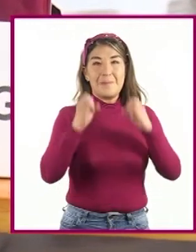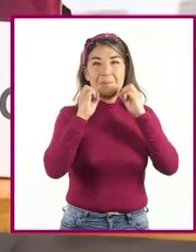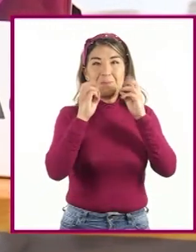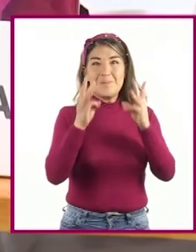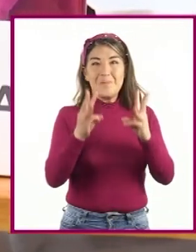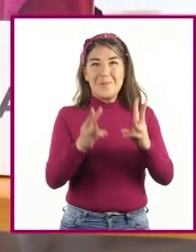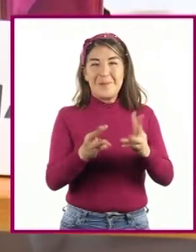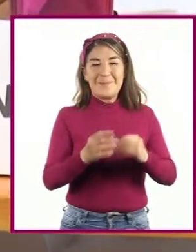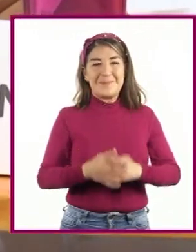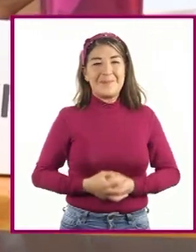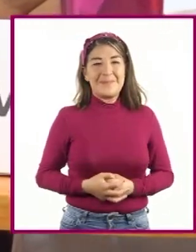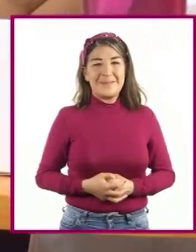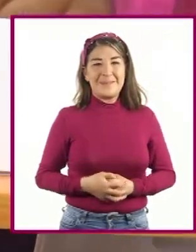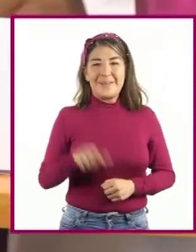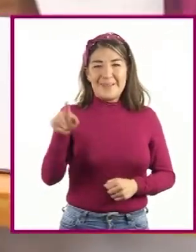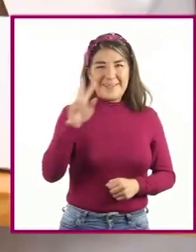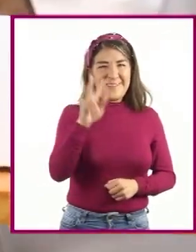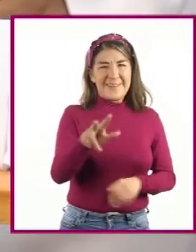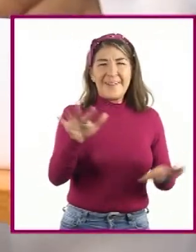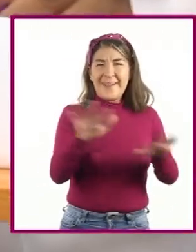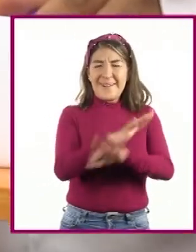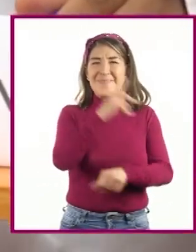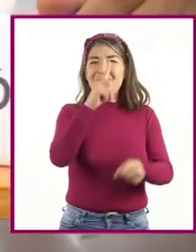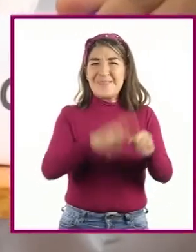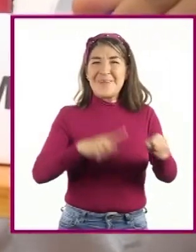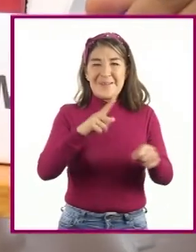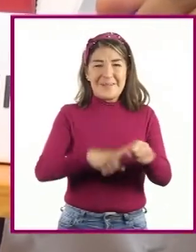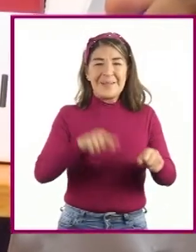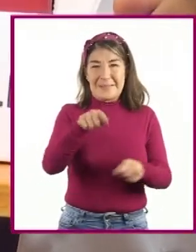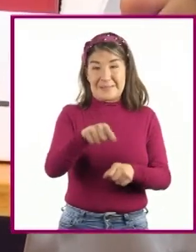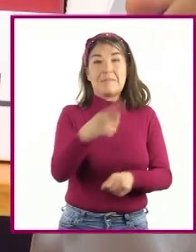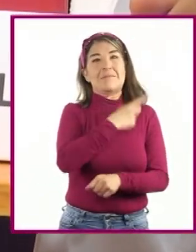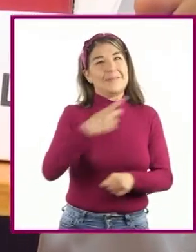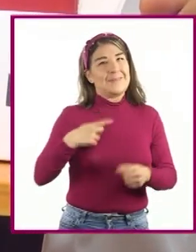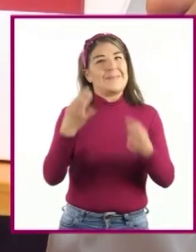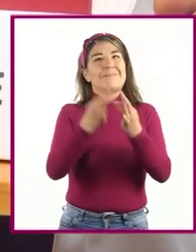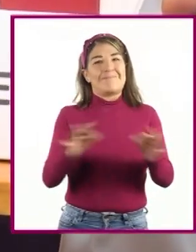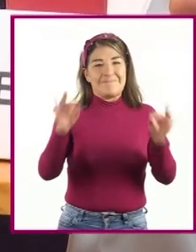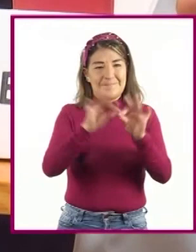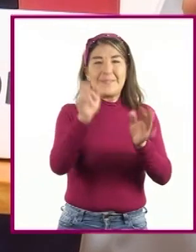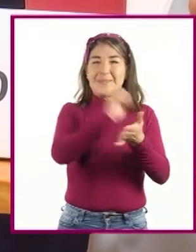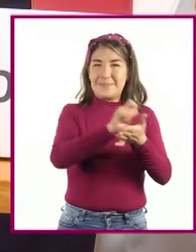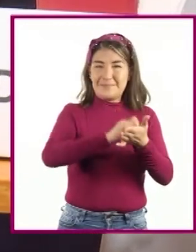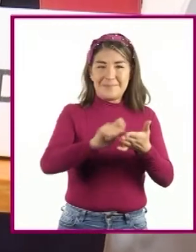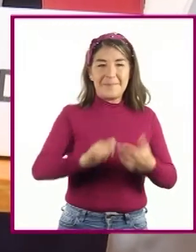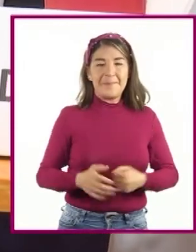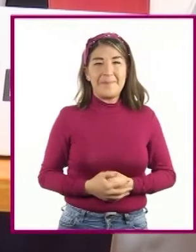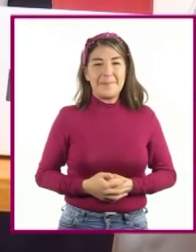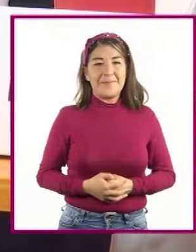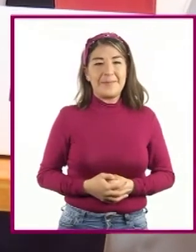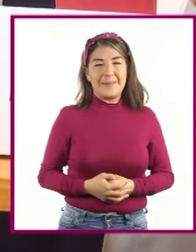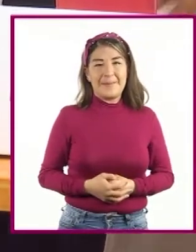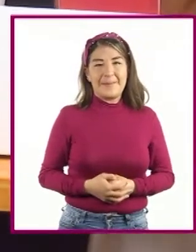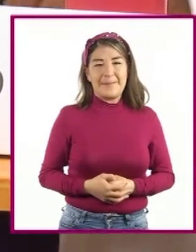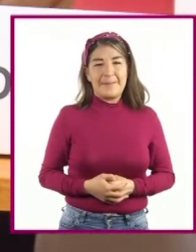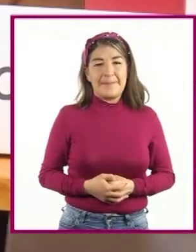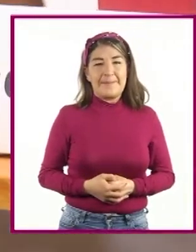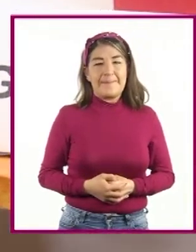¡Wow! Sí cambian de color. Esto es importante. Por lo tanto, pues lo